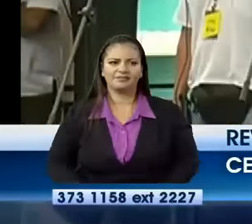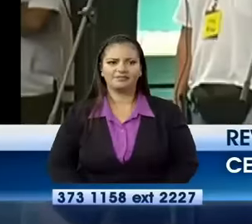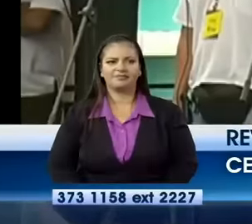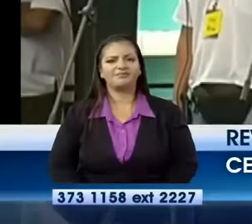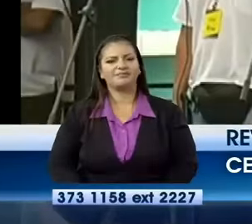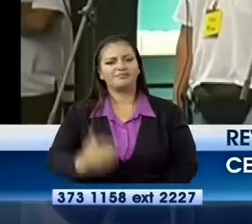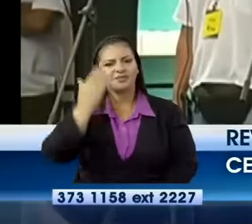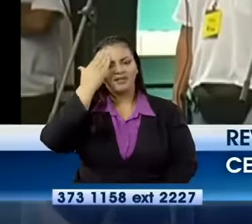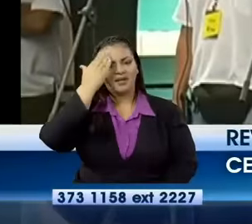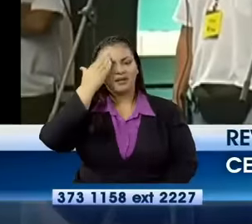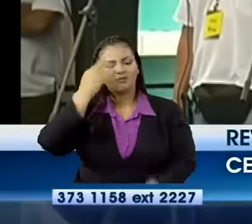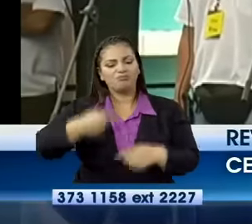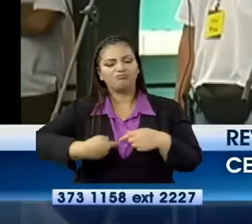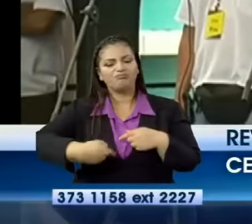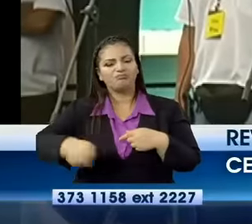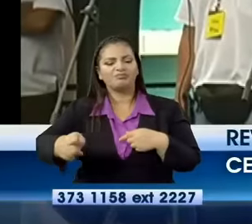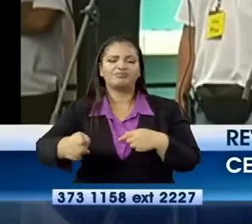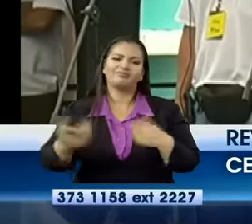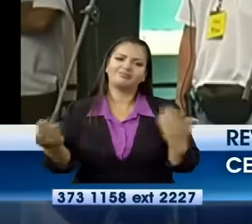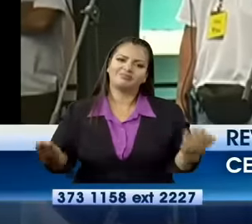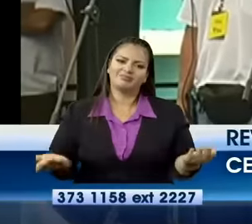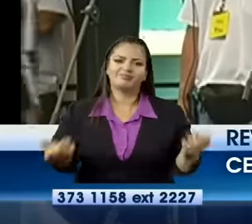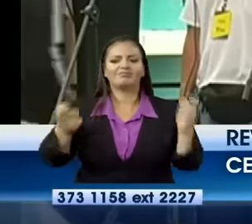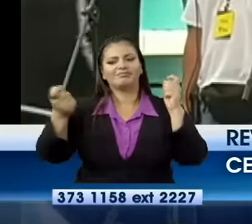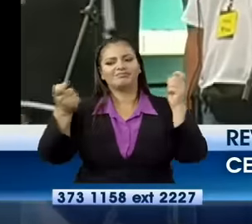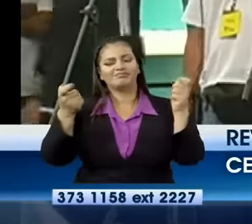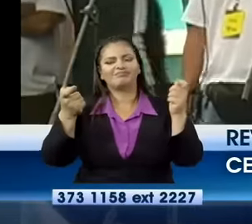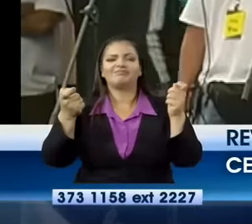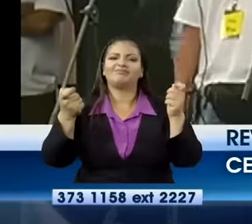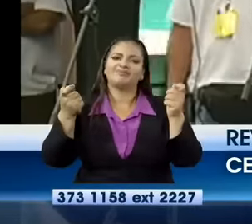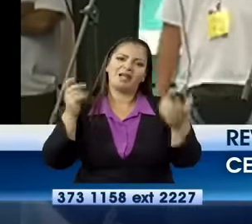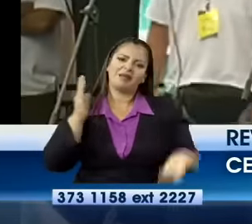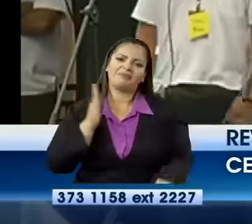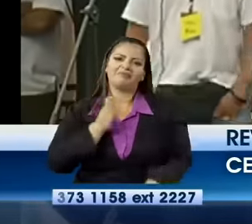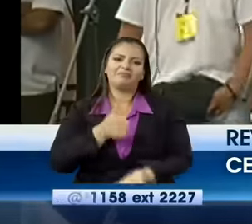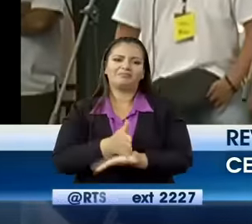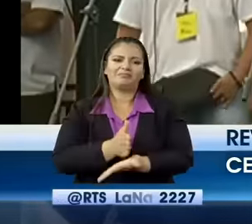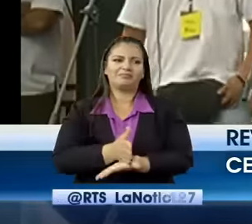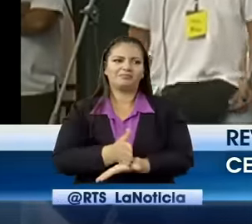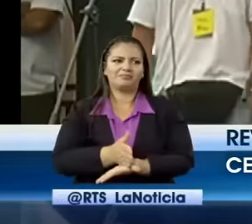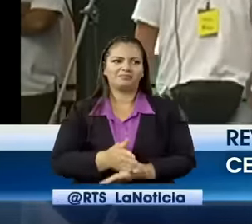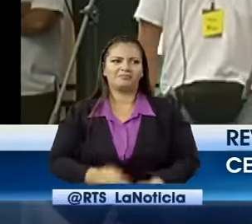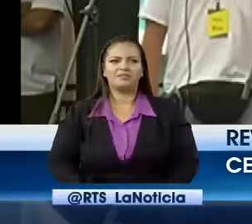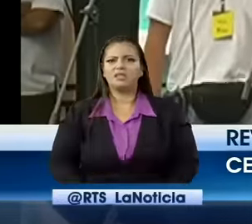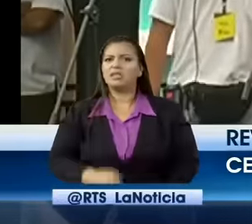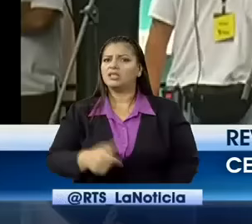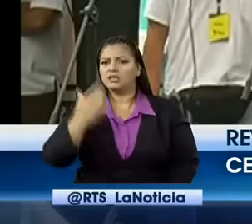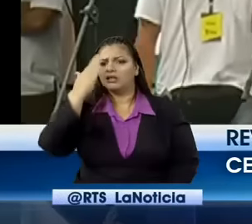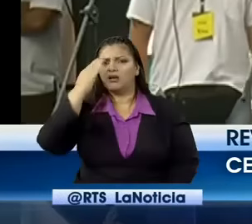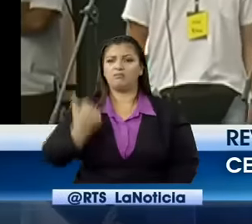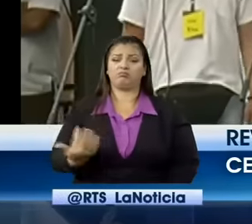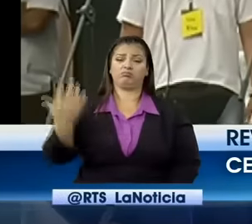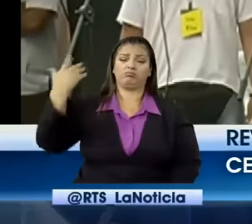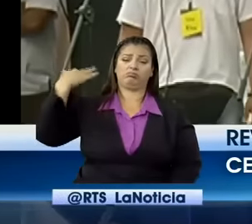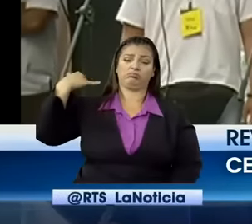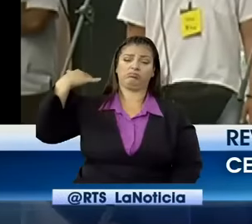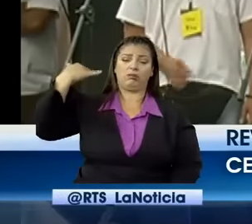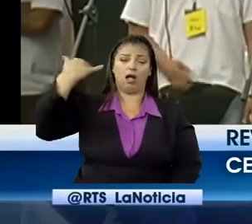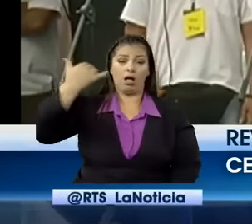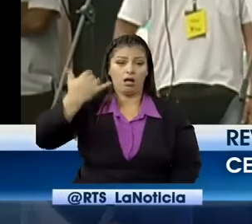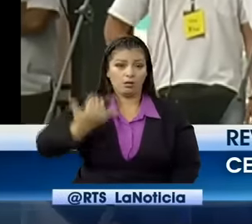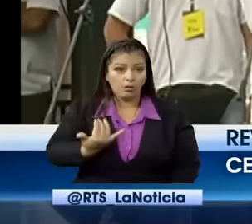falta mucho por hacer pero también sabemos que nunca se ha hecho tanto como ahora vamos